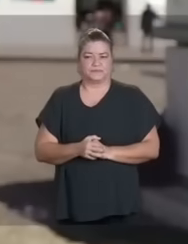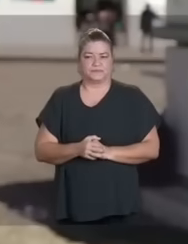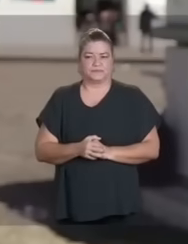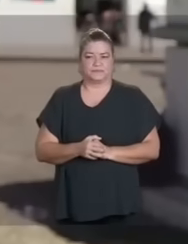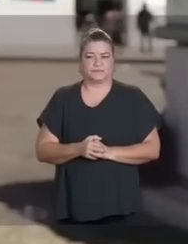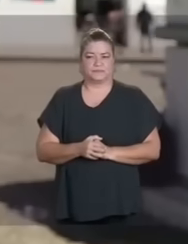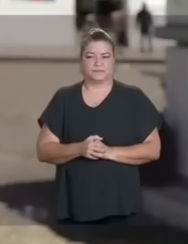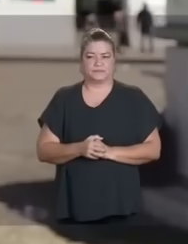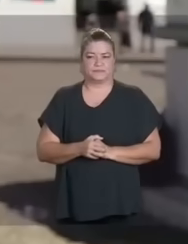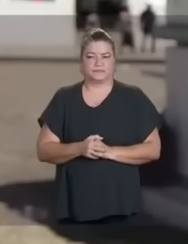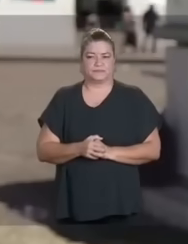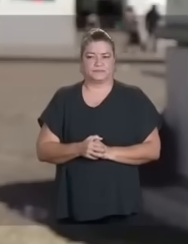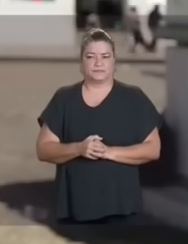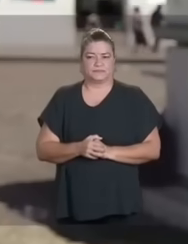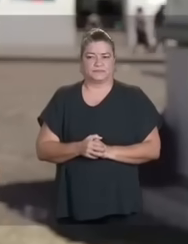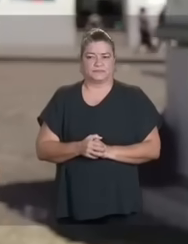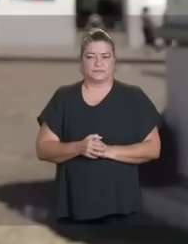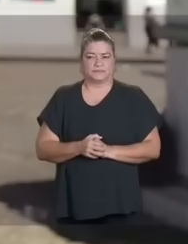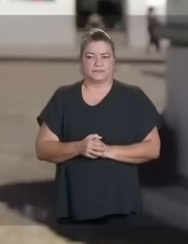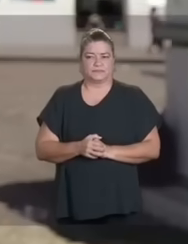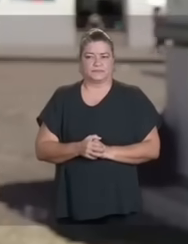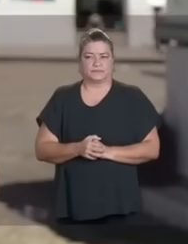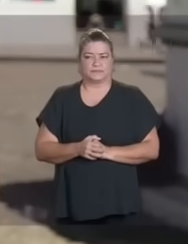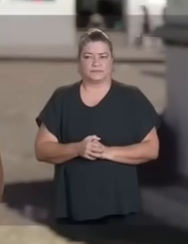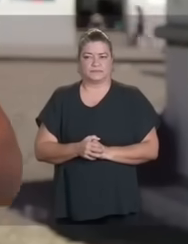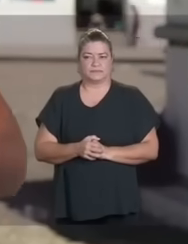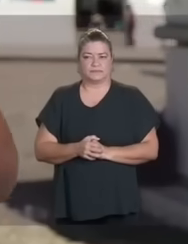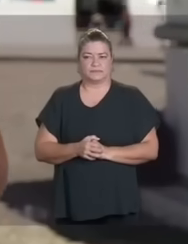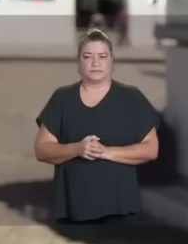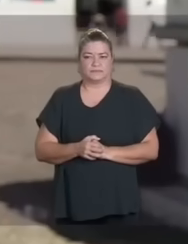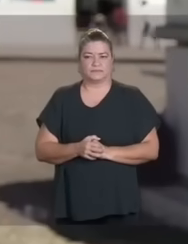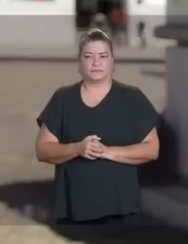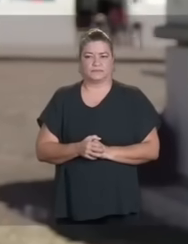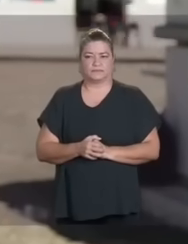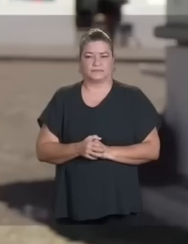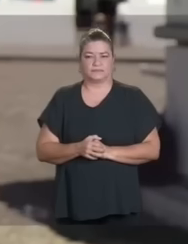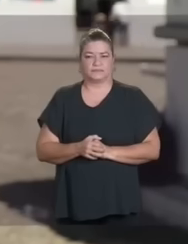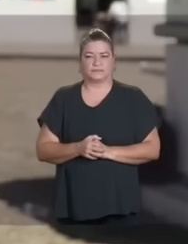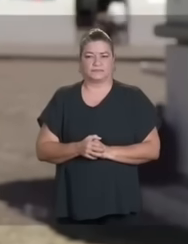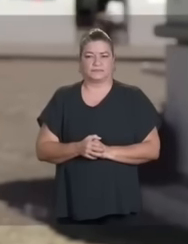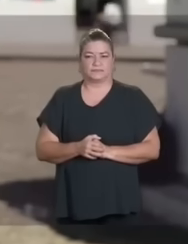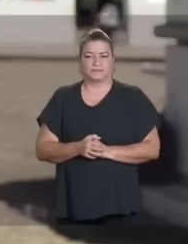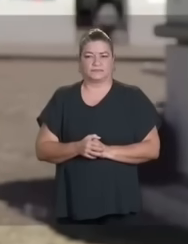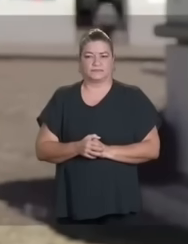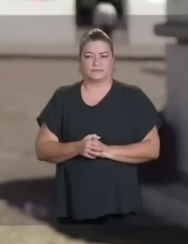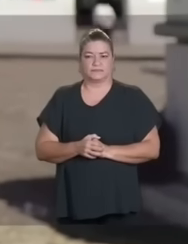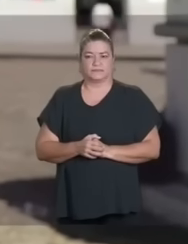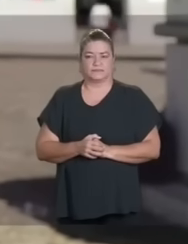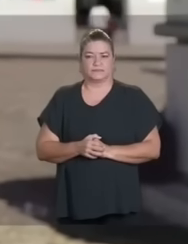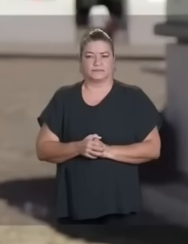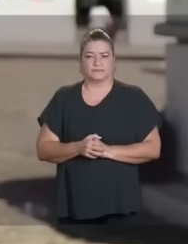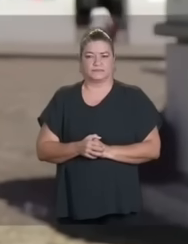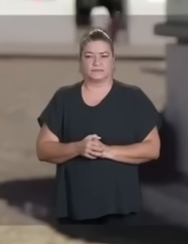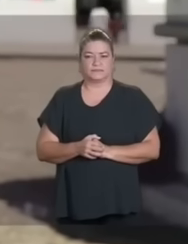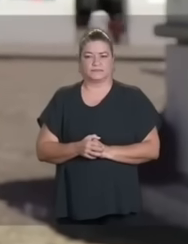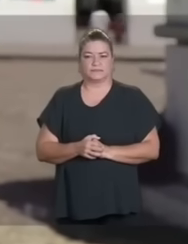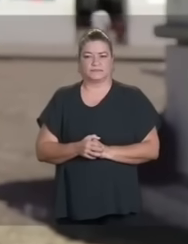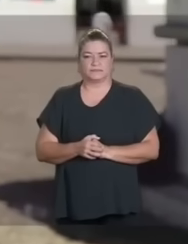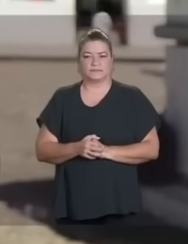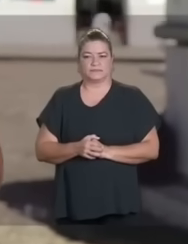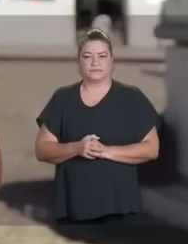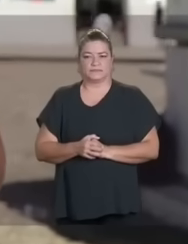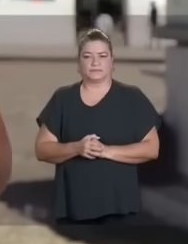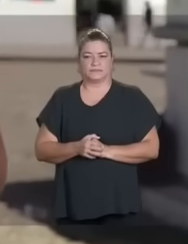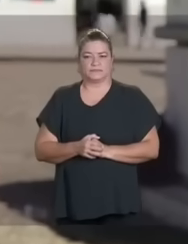Bune Jarbi Marcelina Díaz López, Quicho 45 años, Javilal, Lique Muntalta Paraje Yitikri, municipio de San